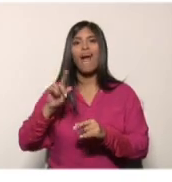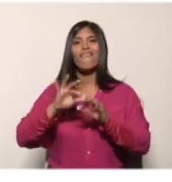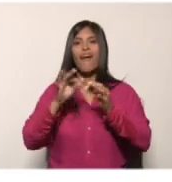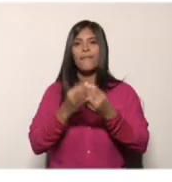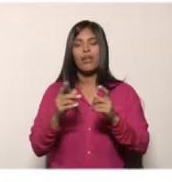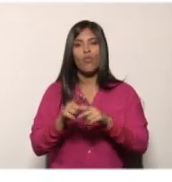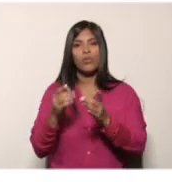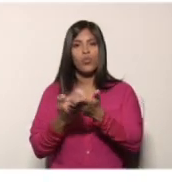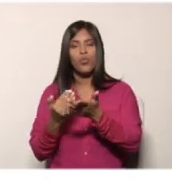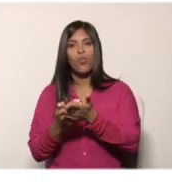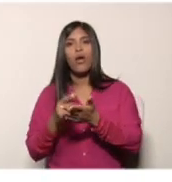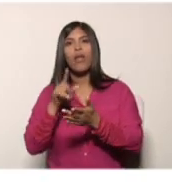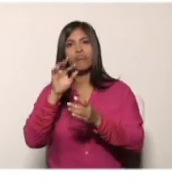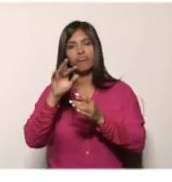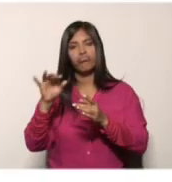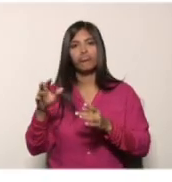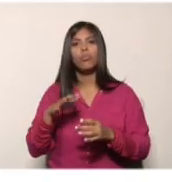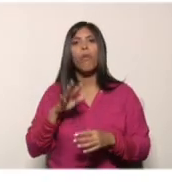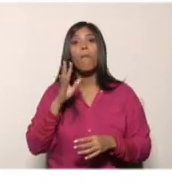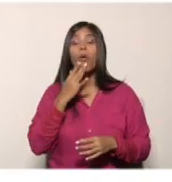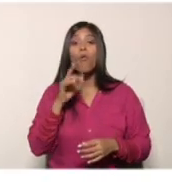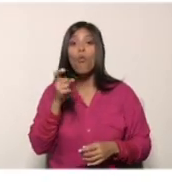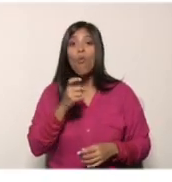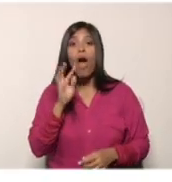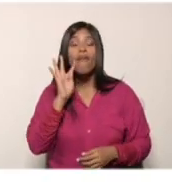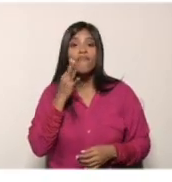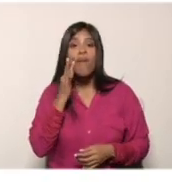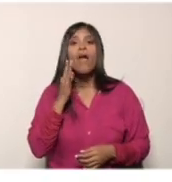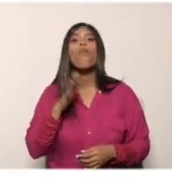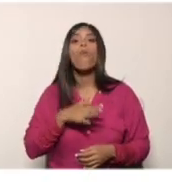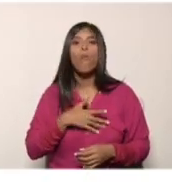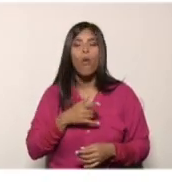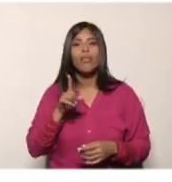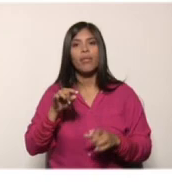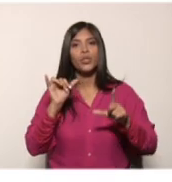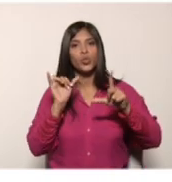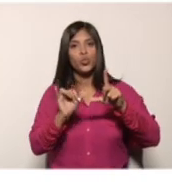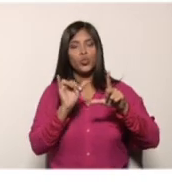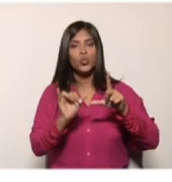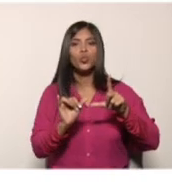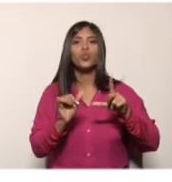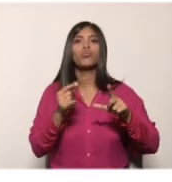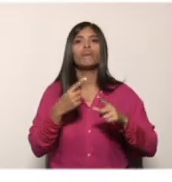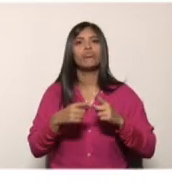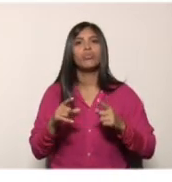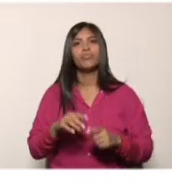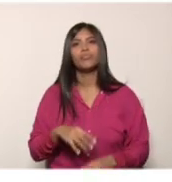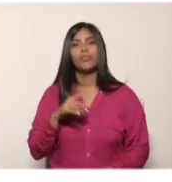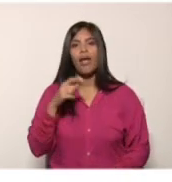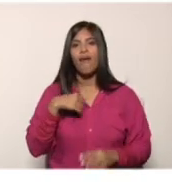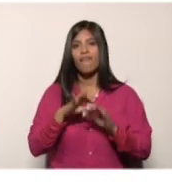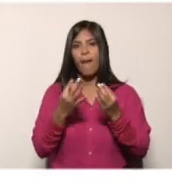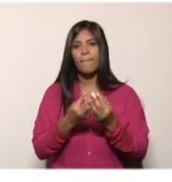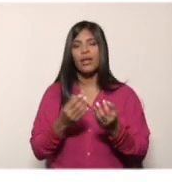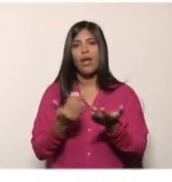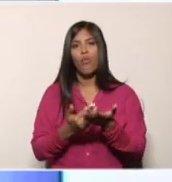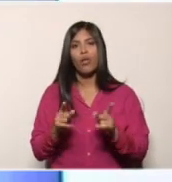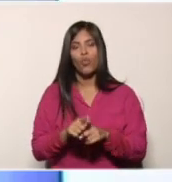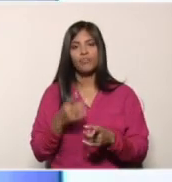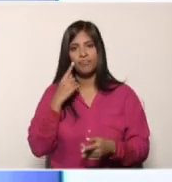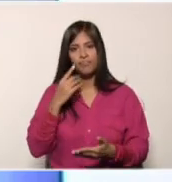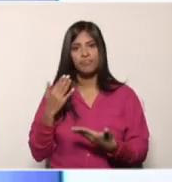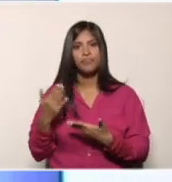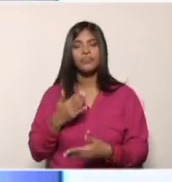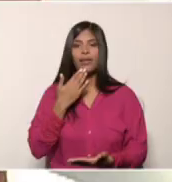cadafamiliaunescuela.md.gov.be. Si no puede visualizar el programa, puede hacerlo también buscando en la plataforma de YouTube en nuestro canal oficial, Cada Familia, una Escuela. Gracias, profe.